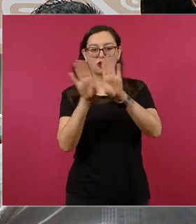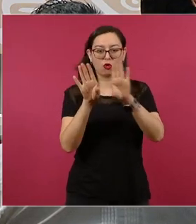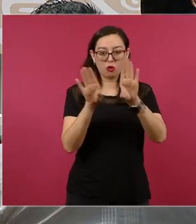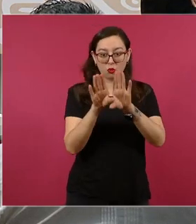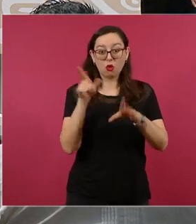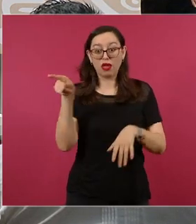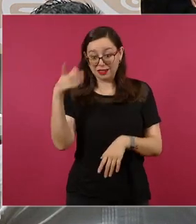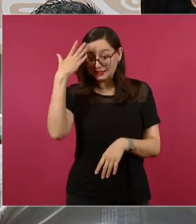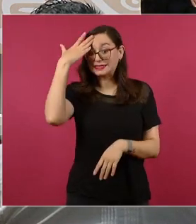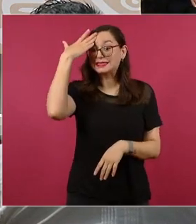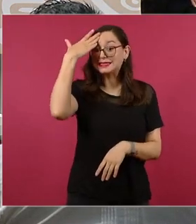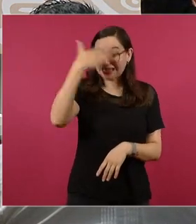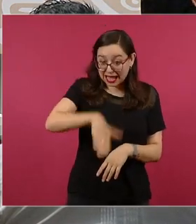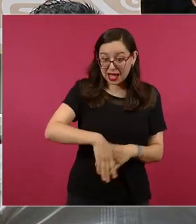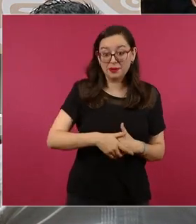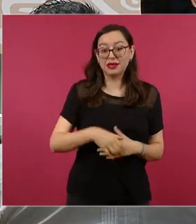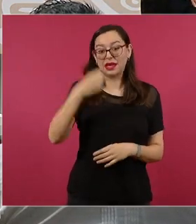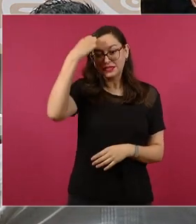O sea,